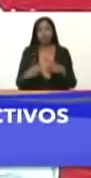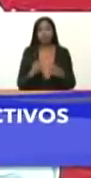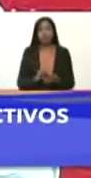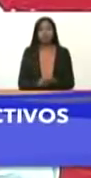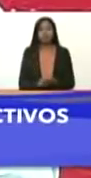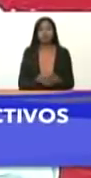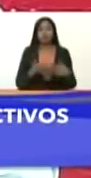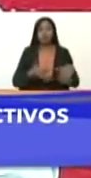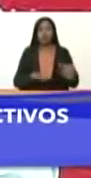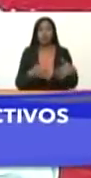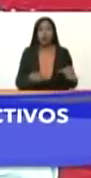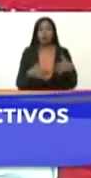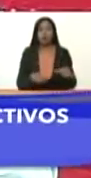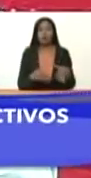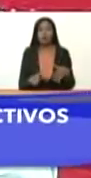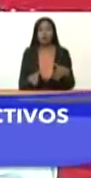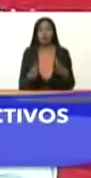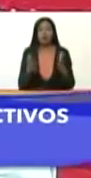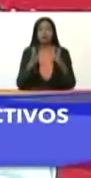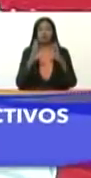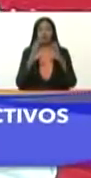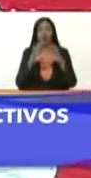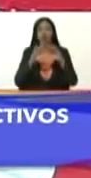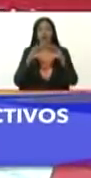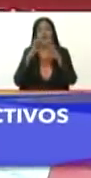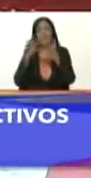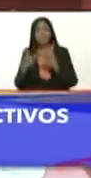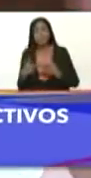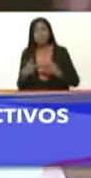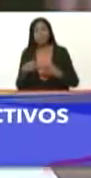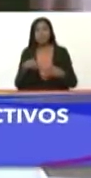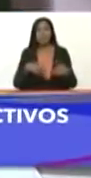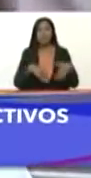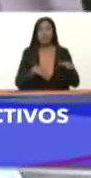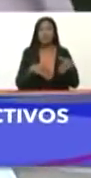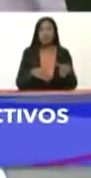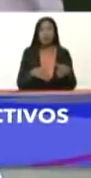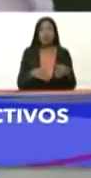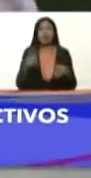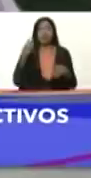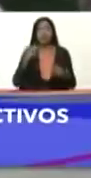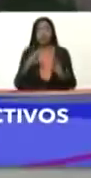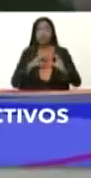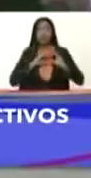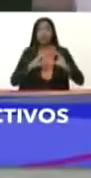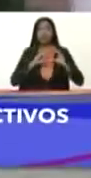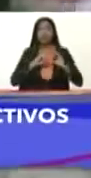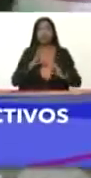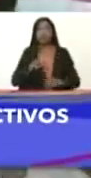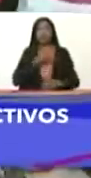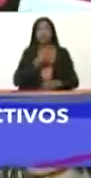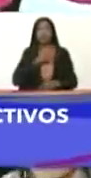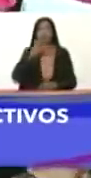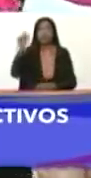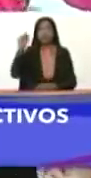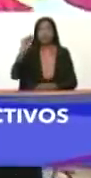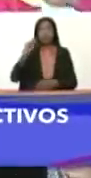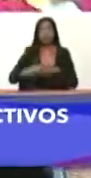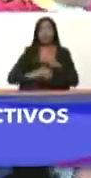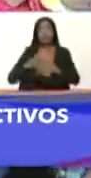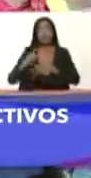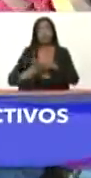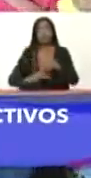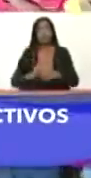en Guayana, es en las empresas básicas de Guayana. Tiene que ser el corazón del socialismo